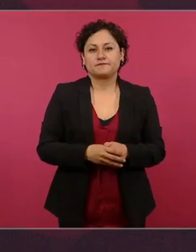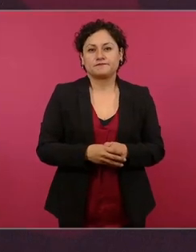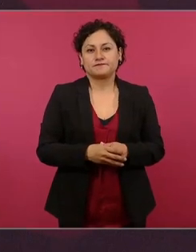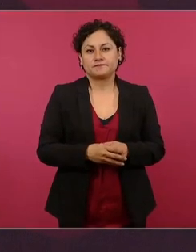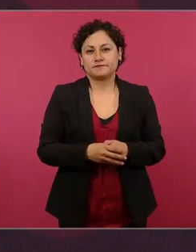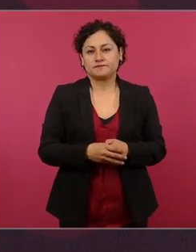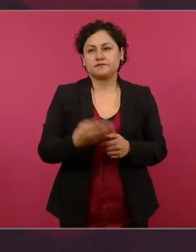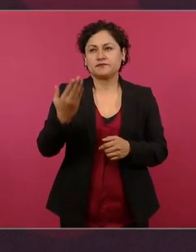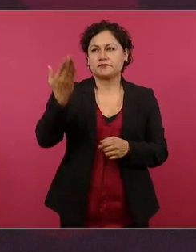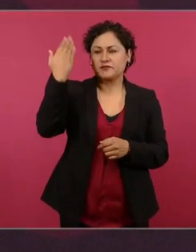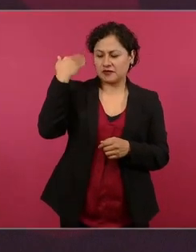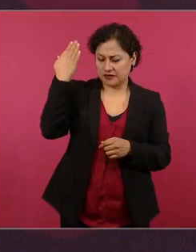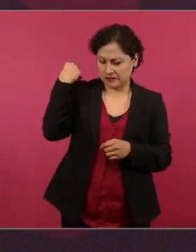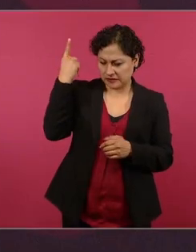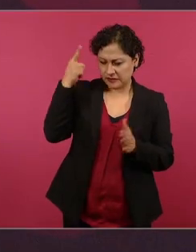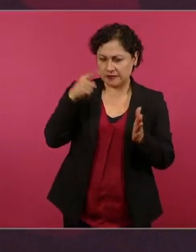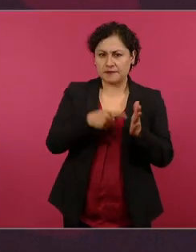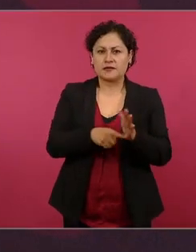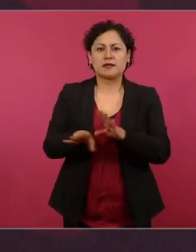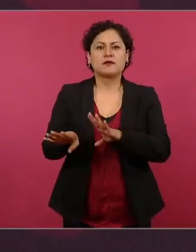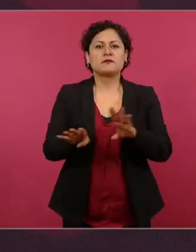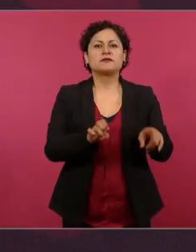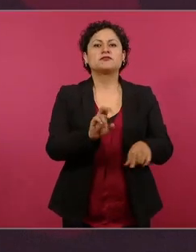en el 88